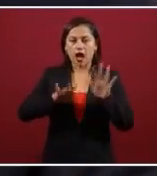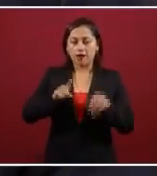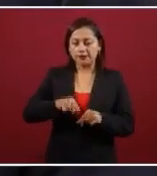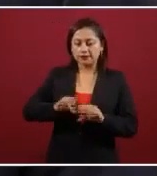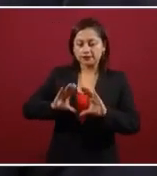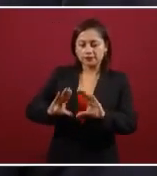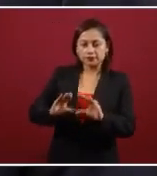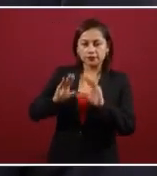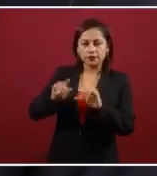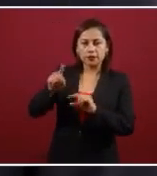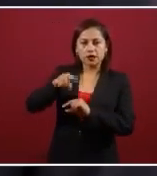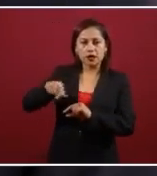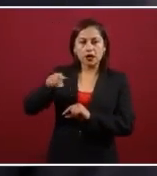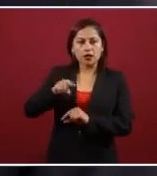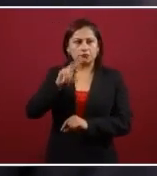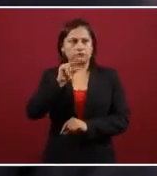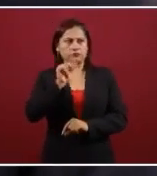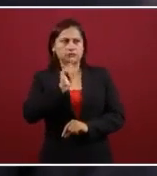no debe hacerse.